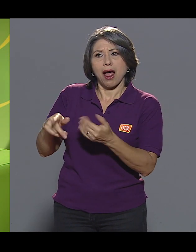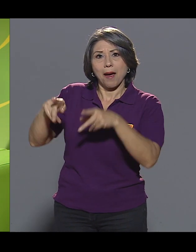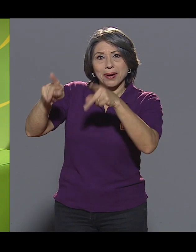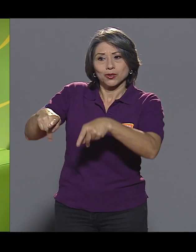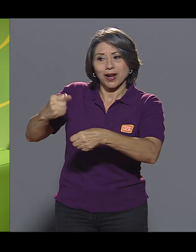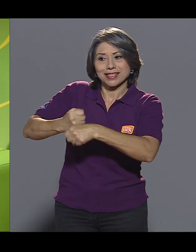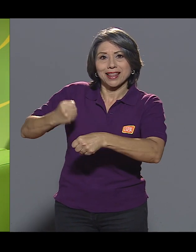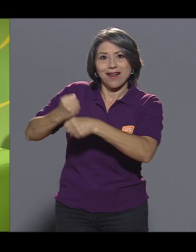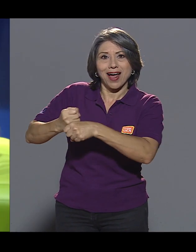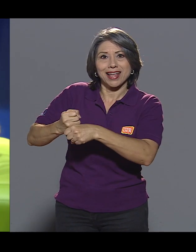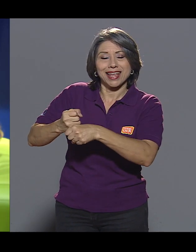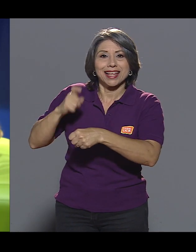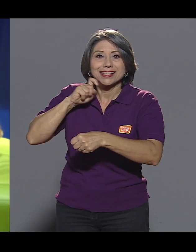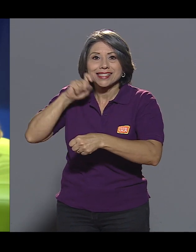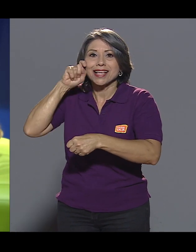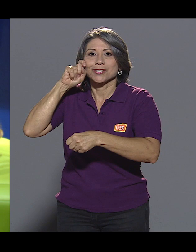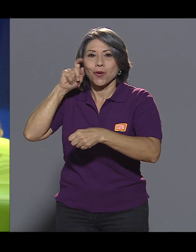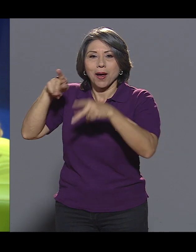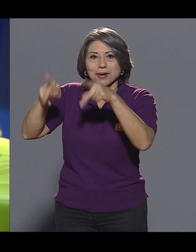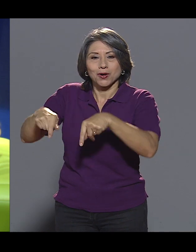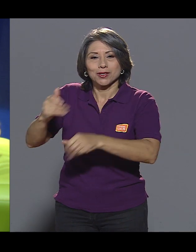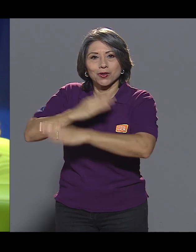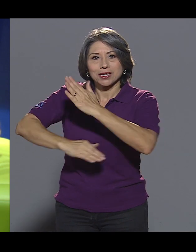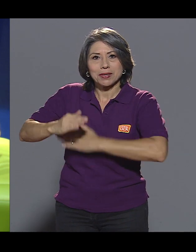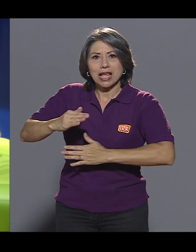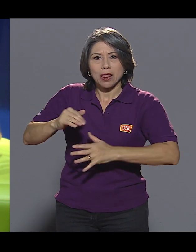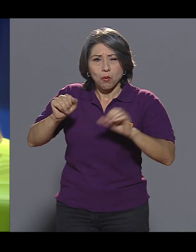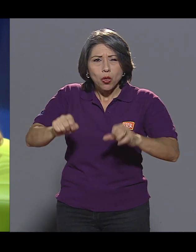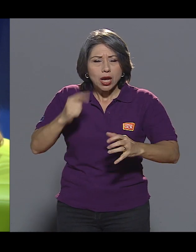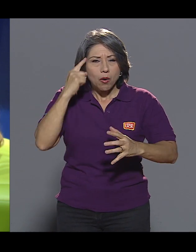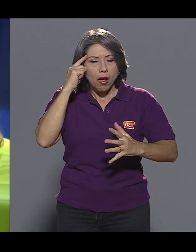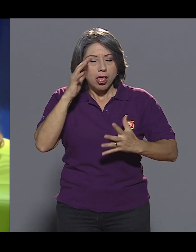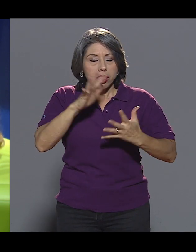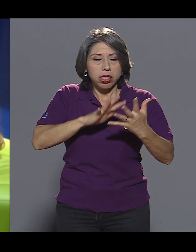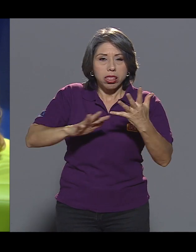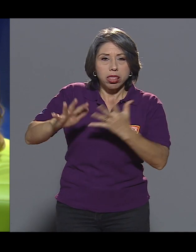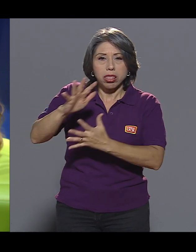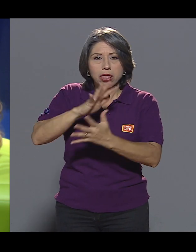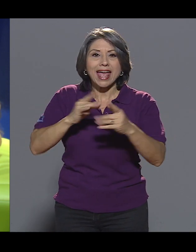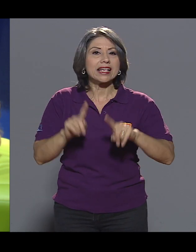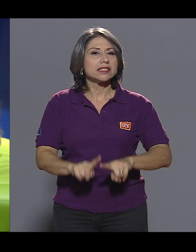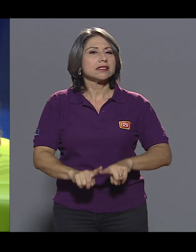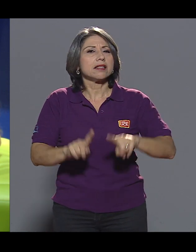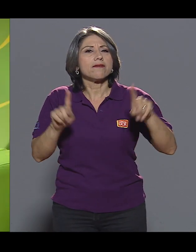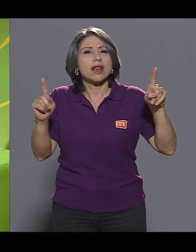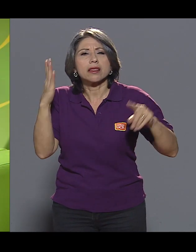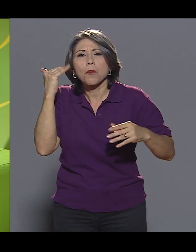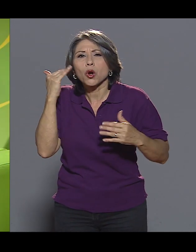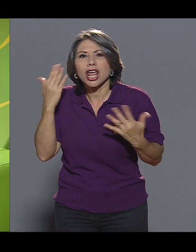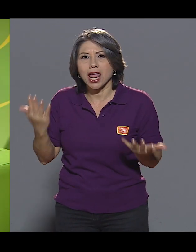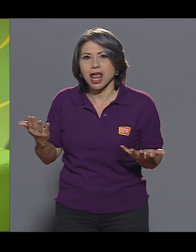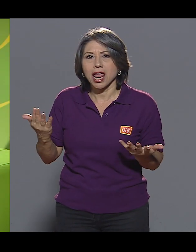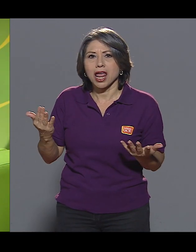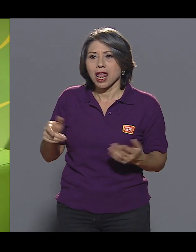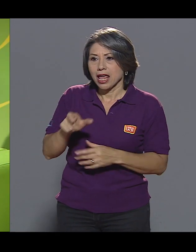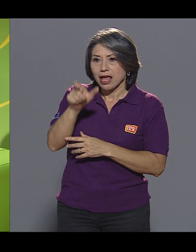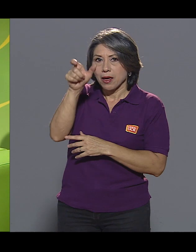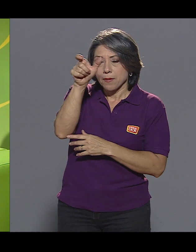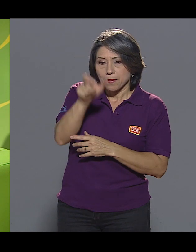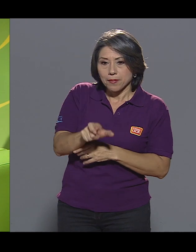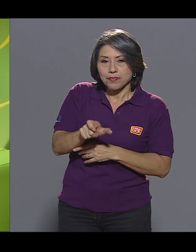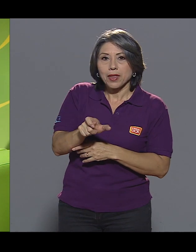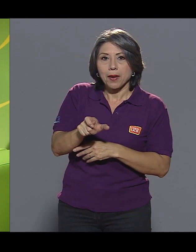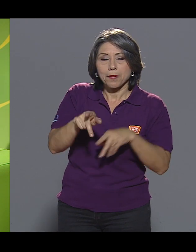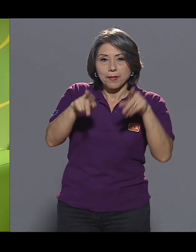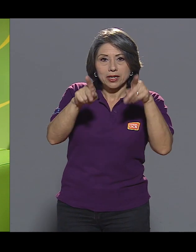a personas con discapacidad? Porque podría darse esa confusión. ¿Por qué es diferente? ¿Por qué no son figuras comparables,